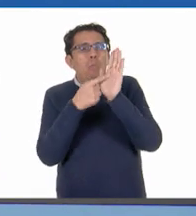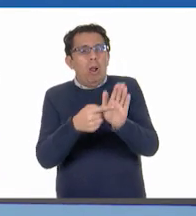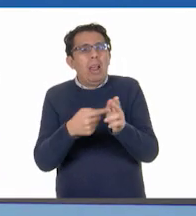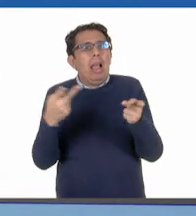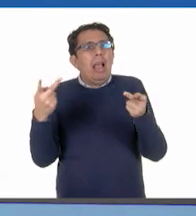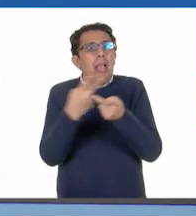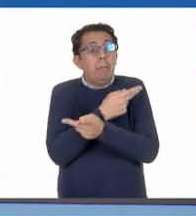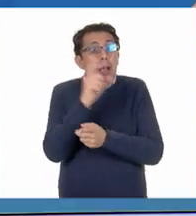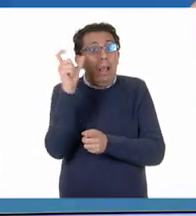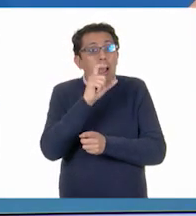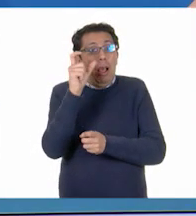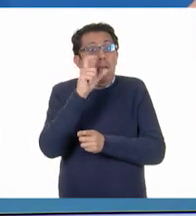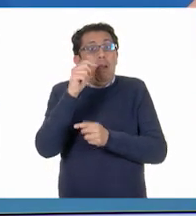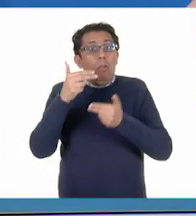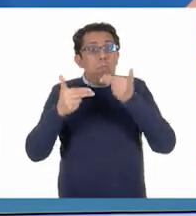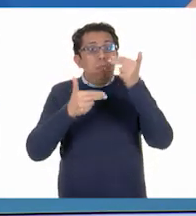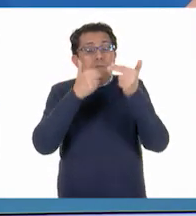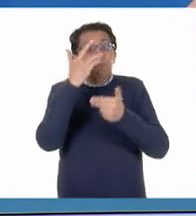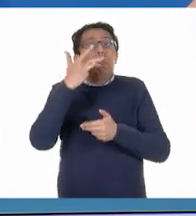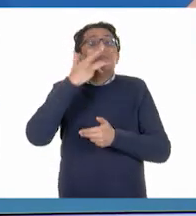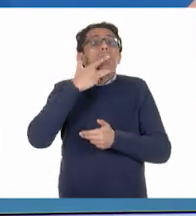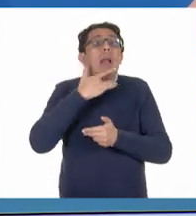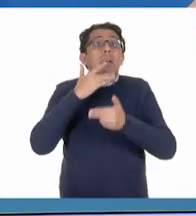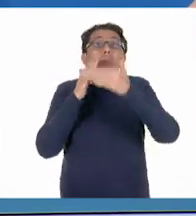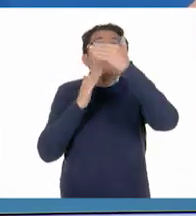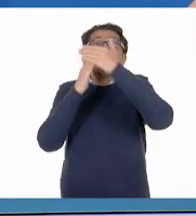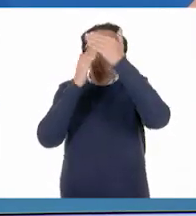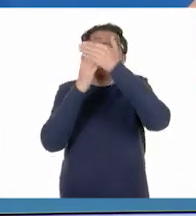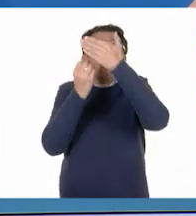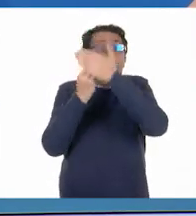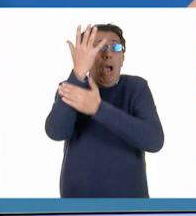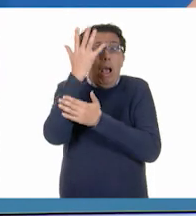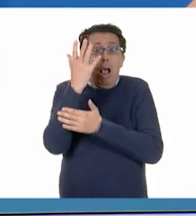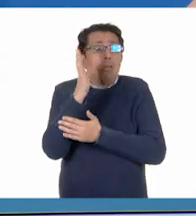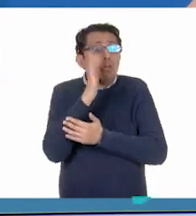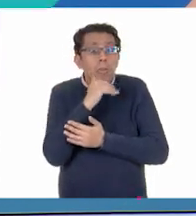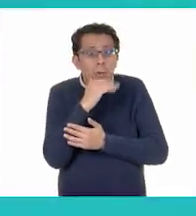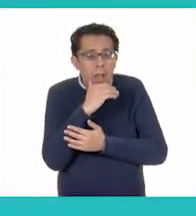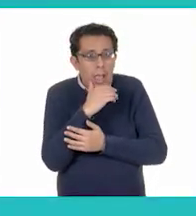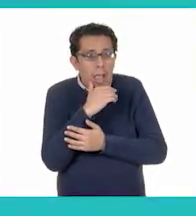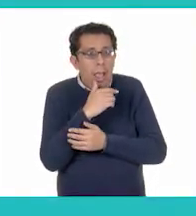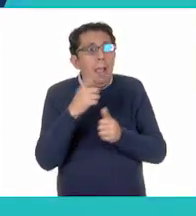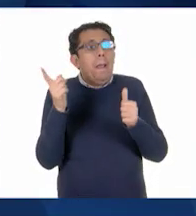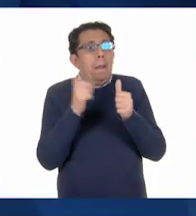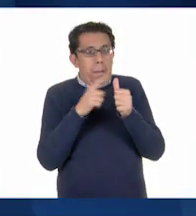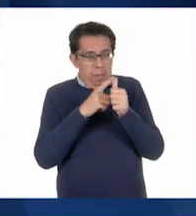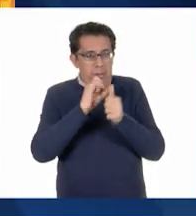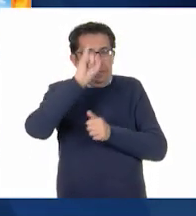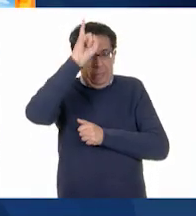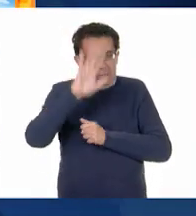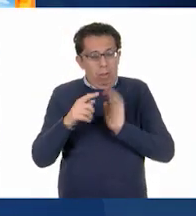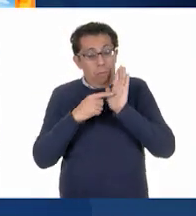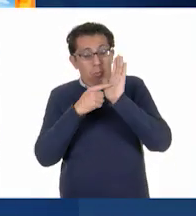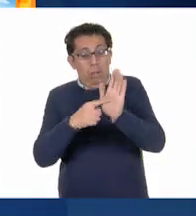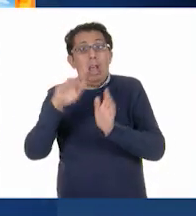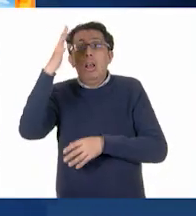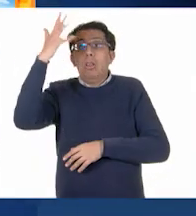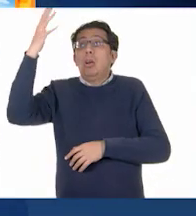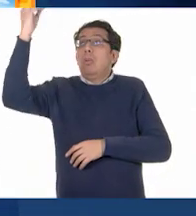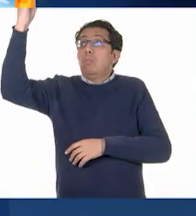efecto invernadero. En la siguiente imagen podemos ver lo que sucede en el planeta. La energía del Sol